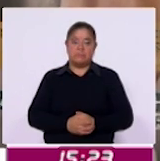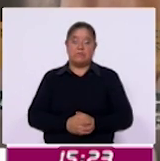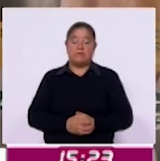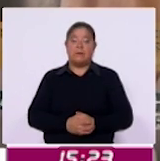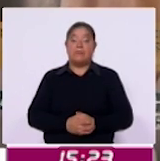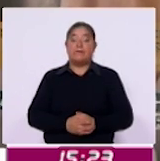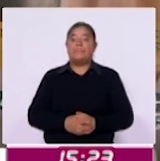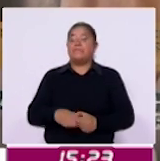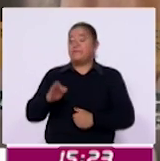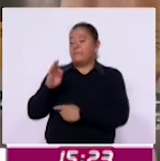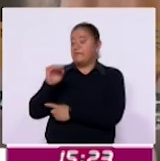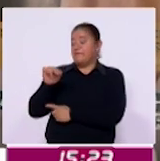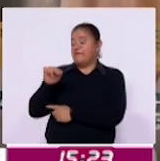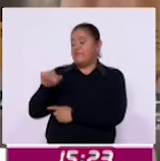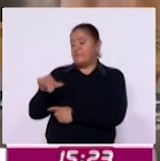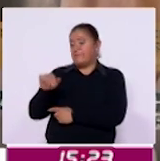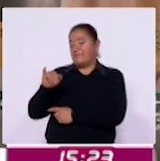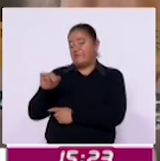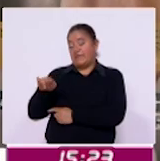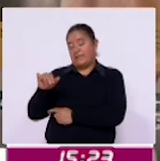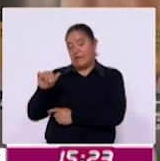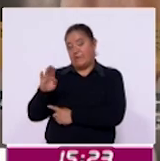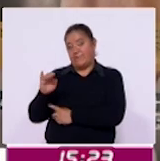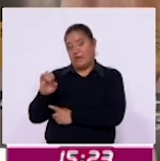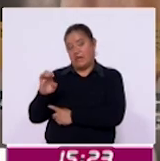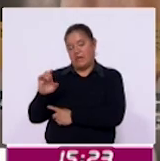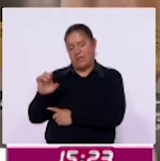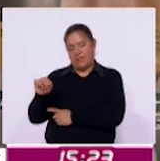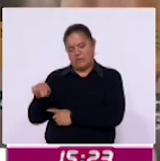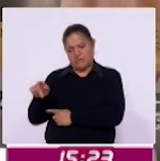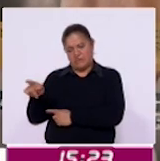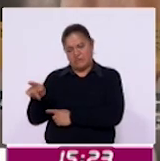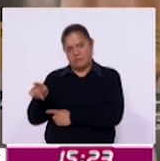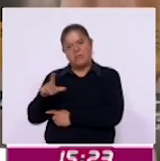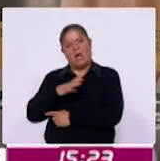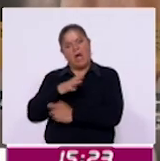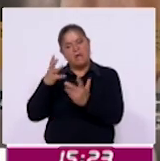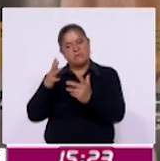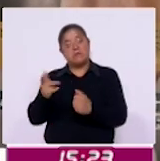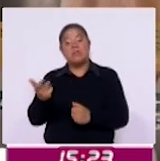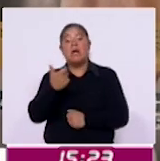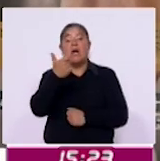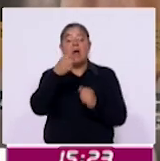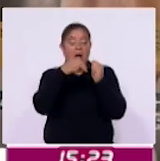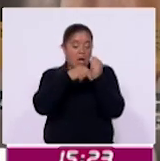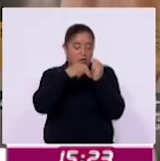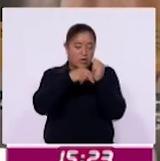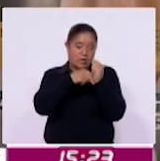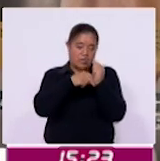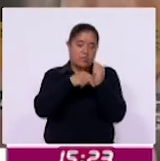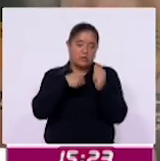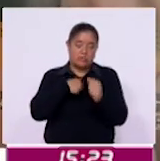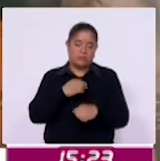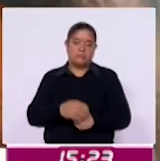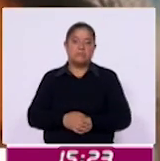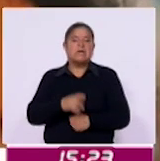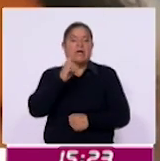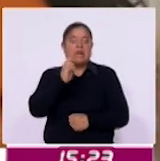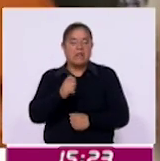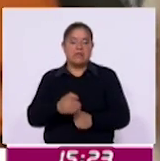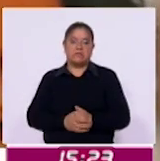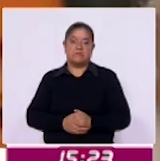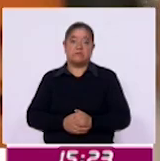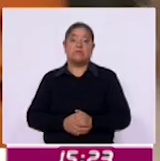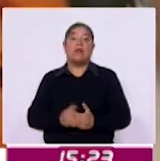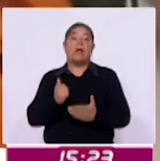Financiera para el Bienestar, lo que va a ser con este programa denominado Ahorrando Ando con Finabien es instrumentarlo